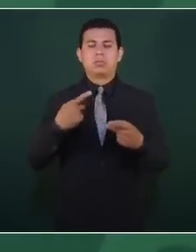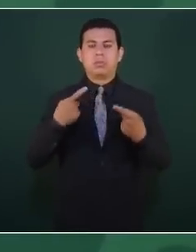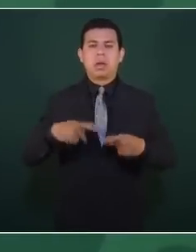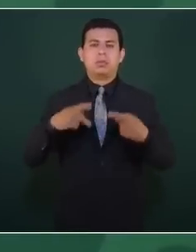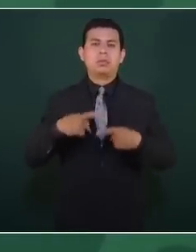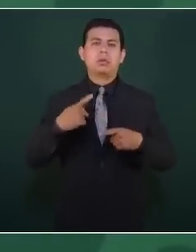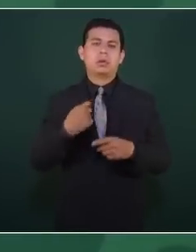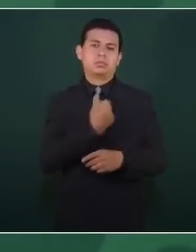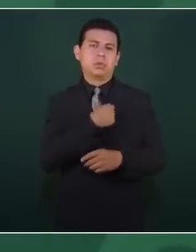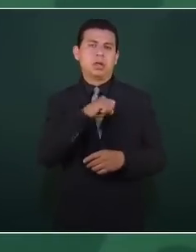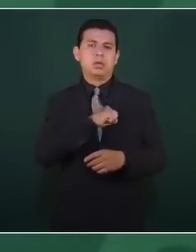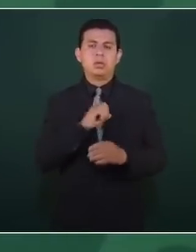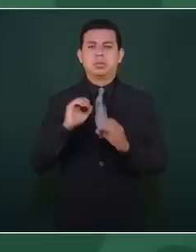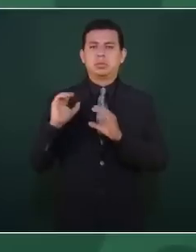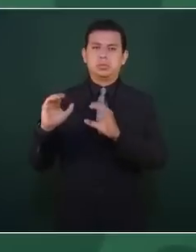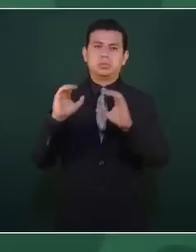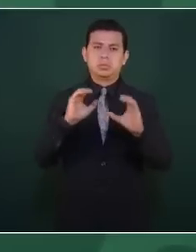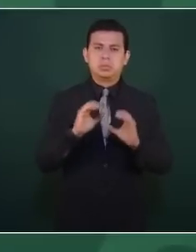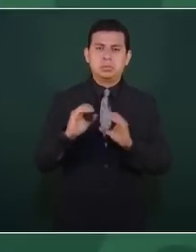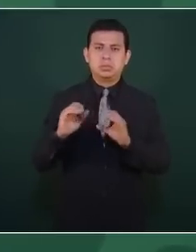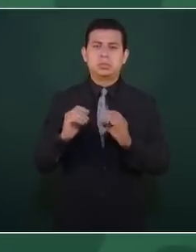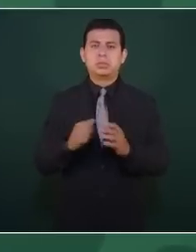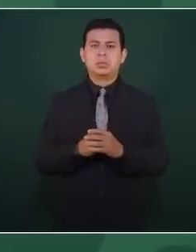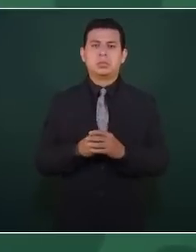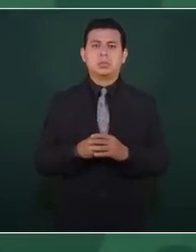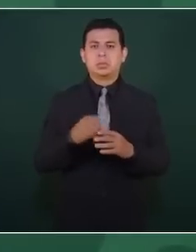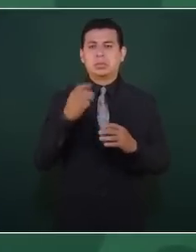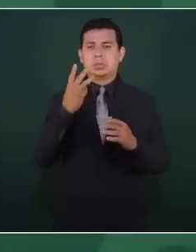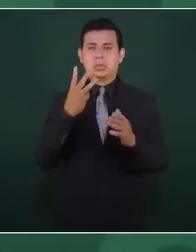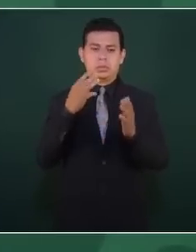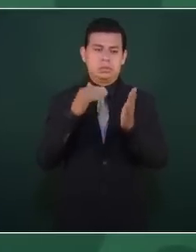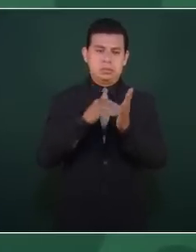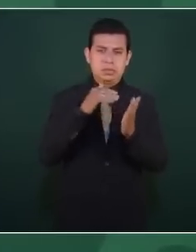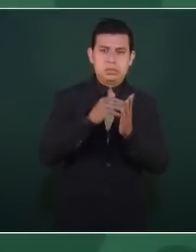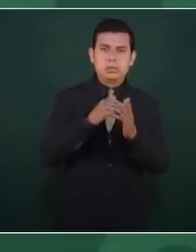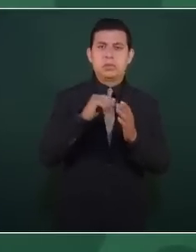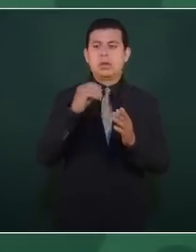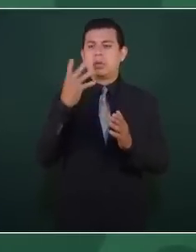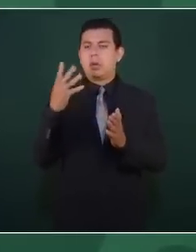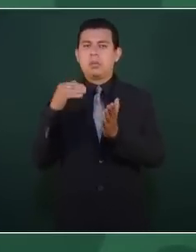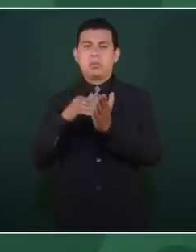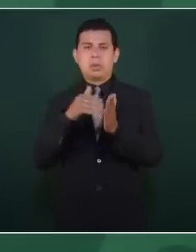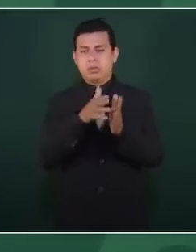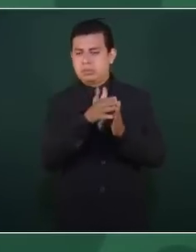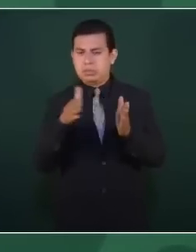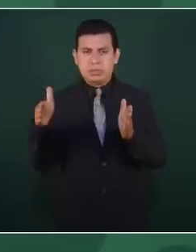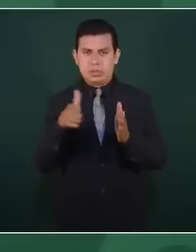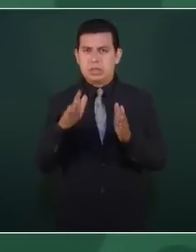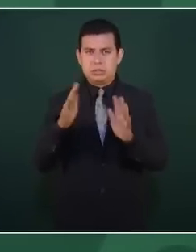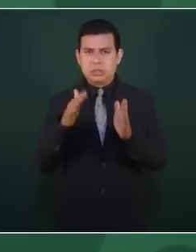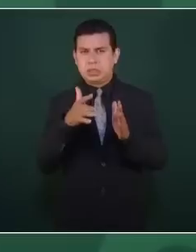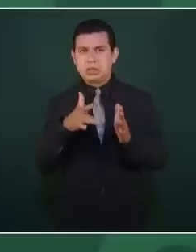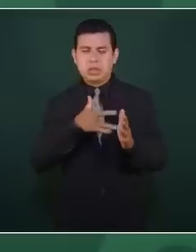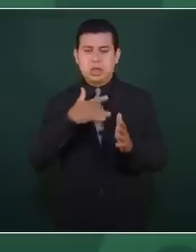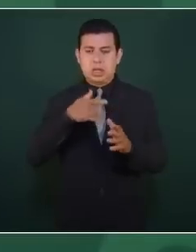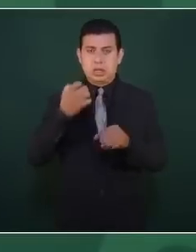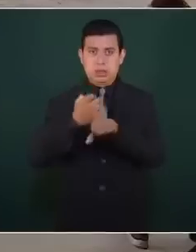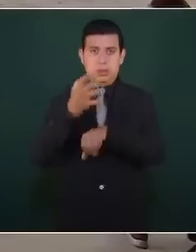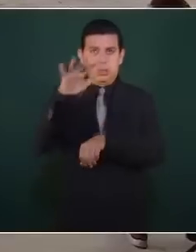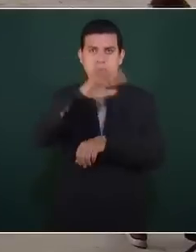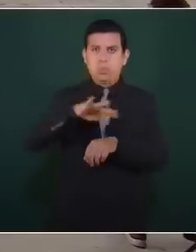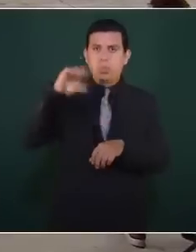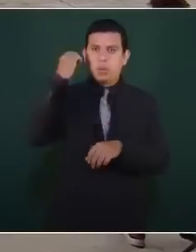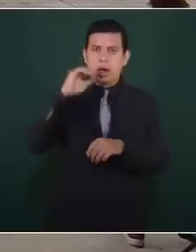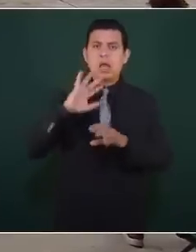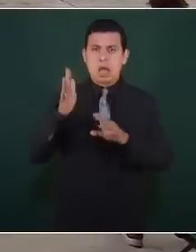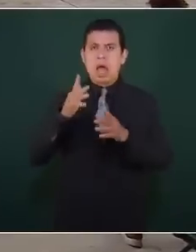Estamos cerca ya de los 3 millones, de 4 millones de habitantes que tiene el estado de Oaxaca.